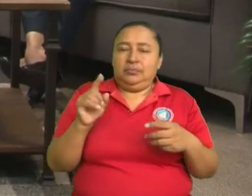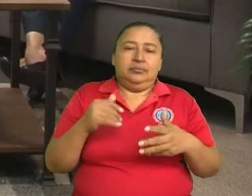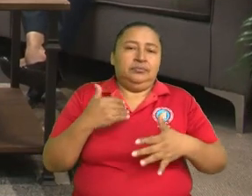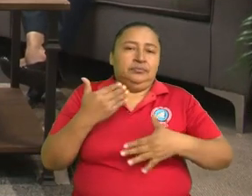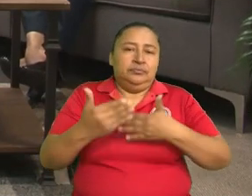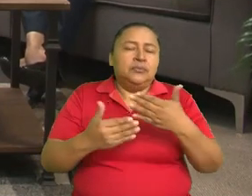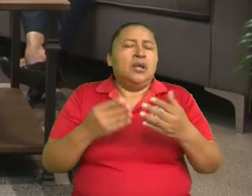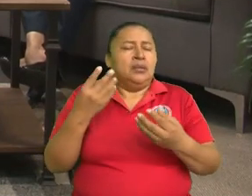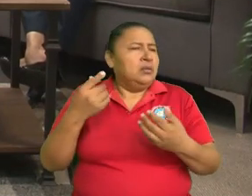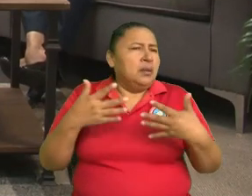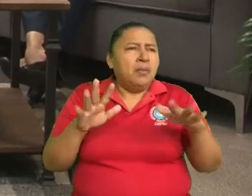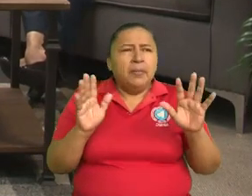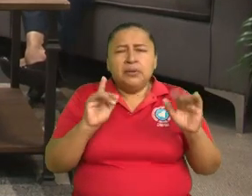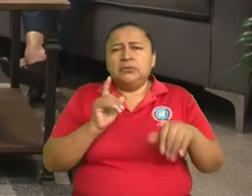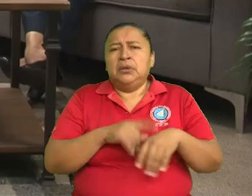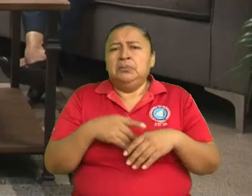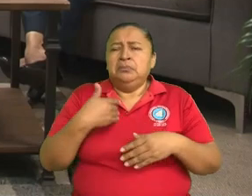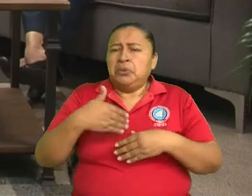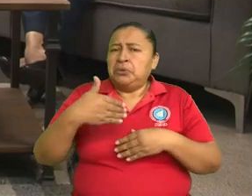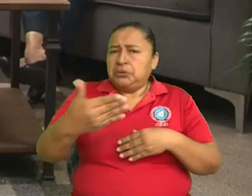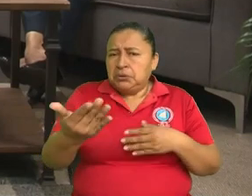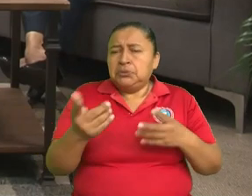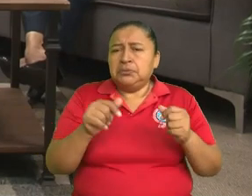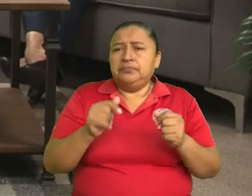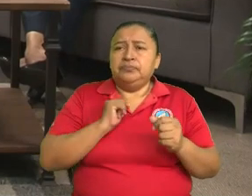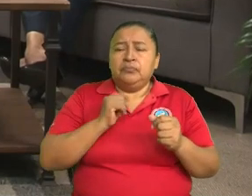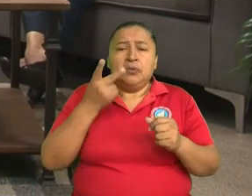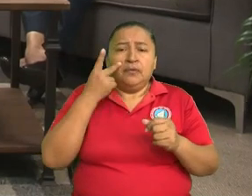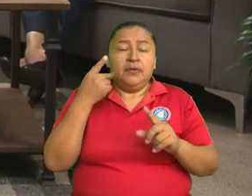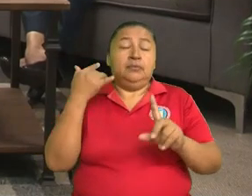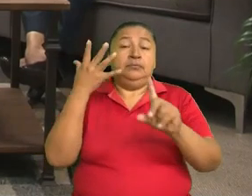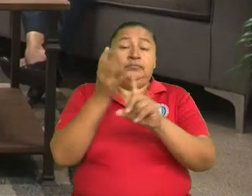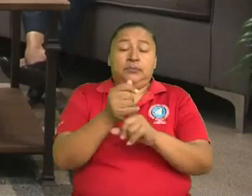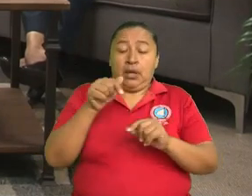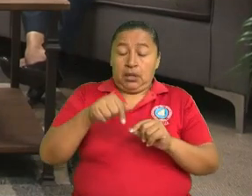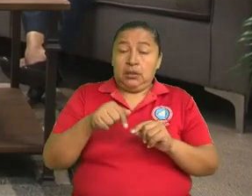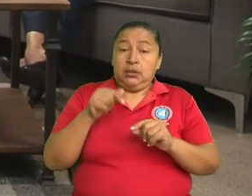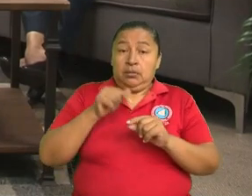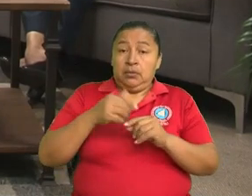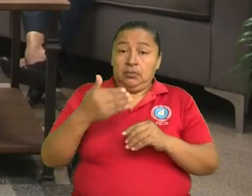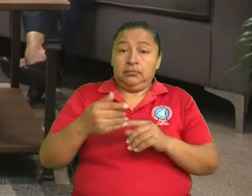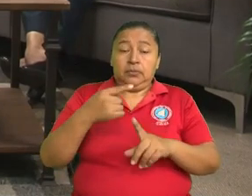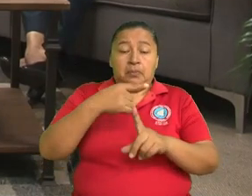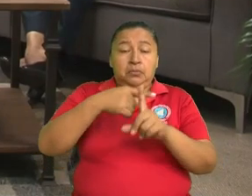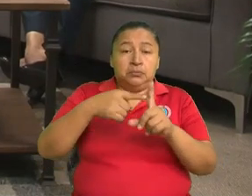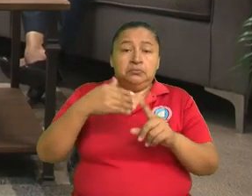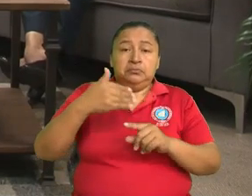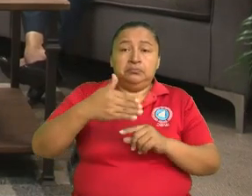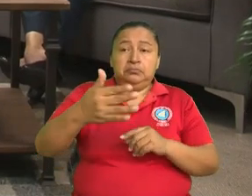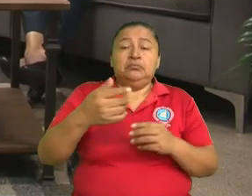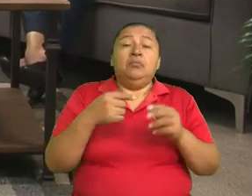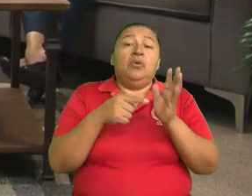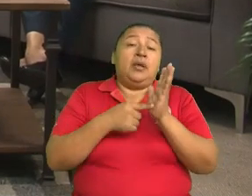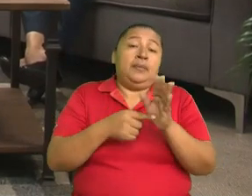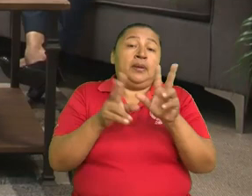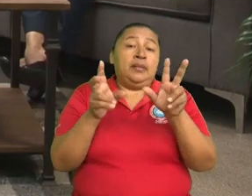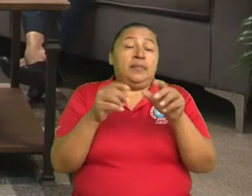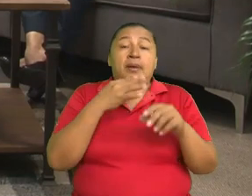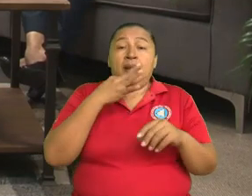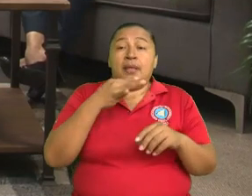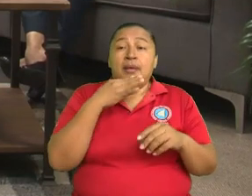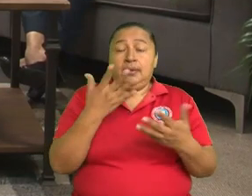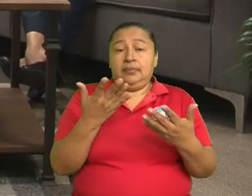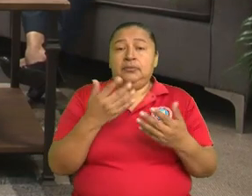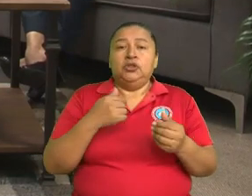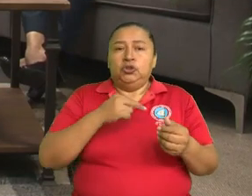le ve el logro ahí a corto plazo. Hay procesos a mediano plazo, por ejemplo, el tema del inglés. Nosotros